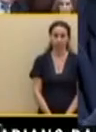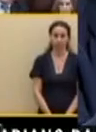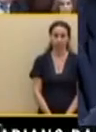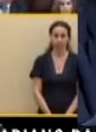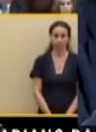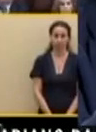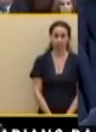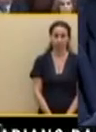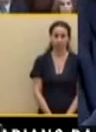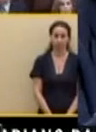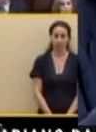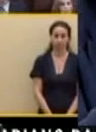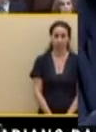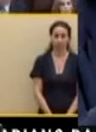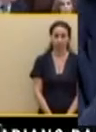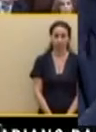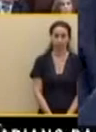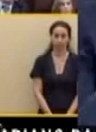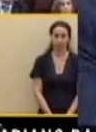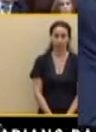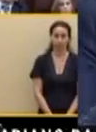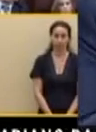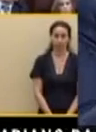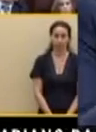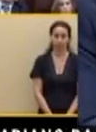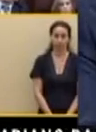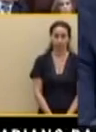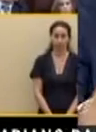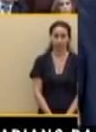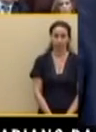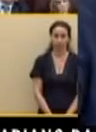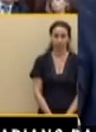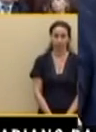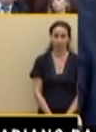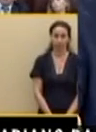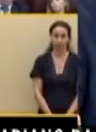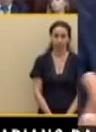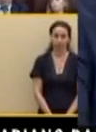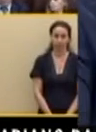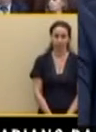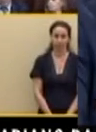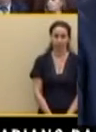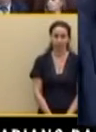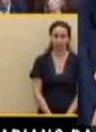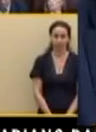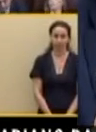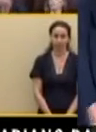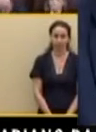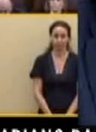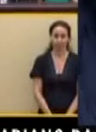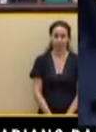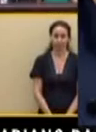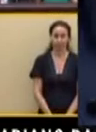porque como haga un discurso mínimamente durante la entrega permite no es muy coherente y ese discurso con que luego ustedes sostengan esto no es muy muy